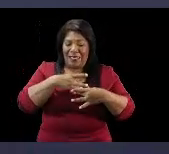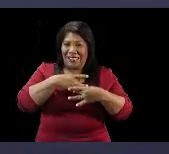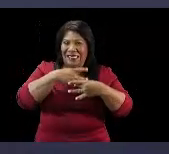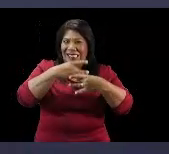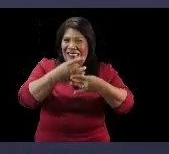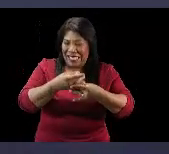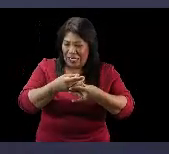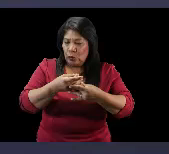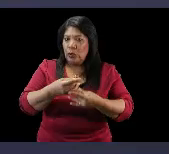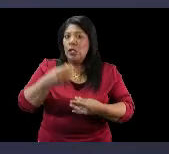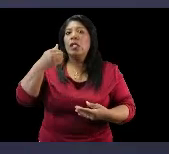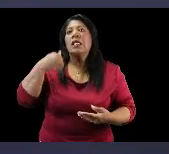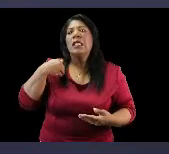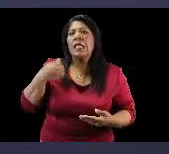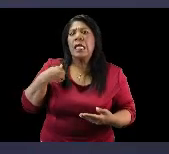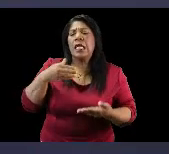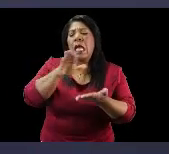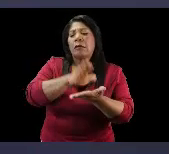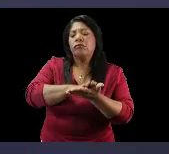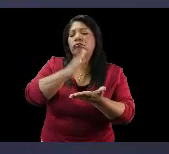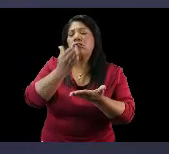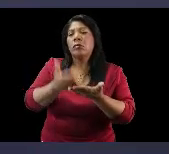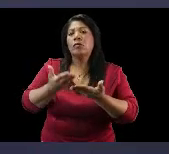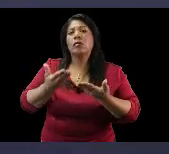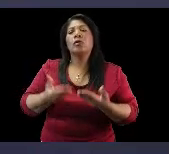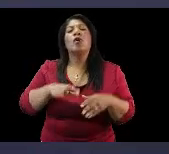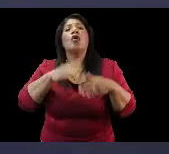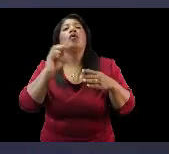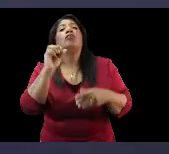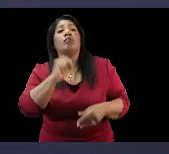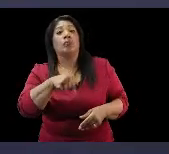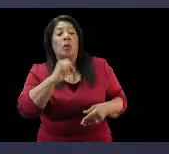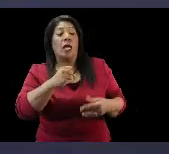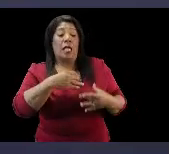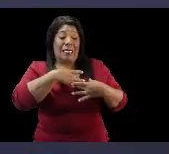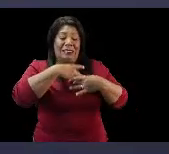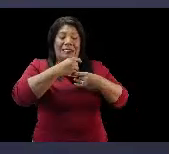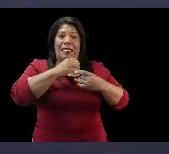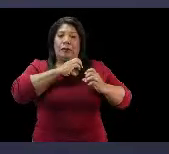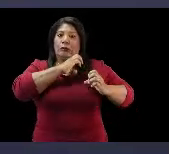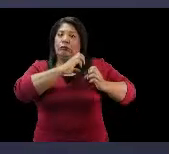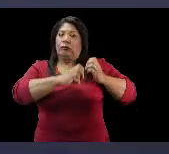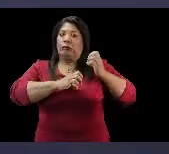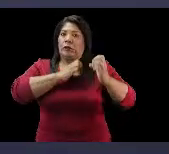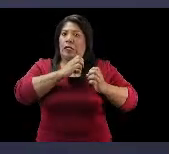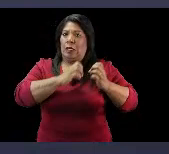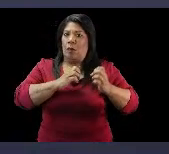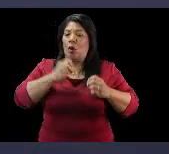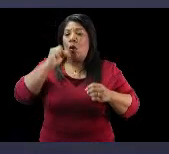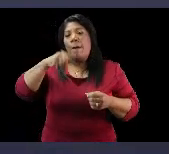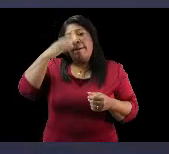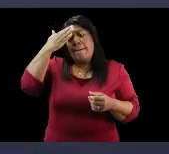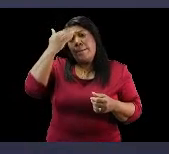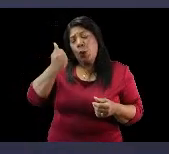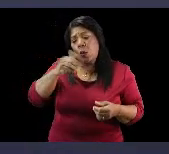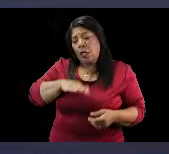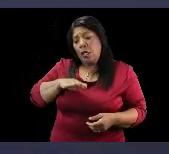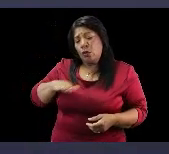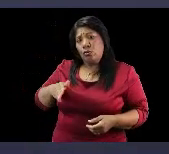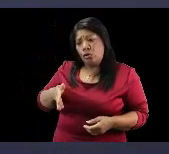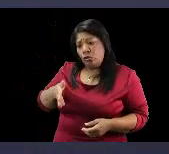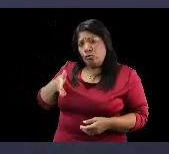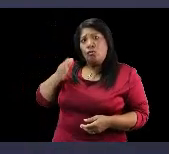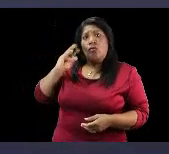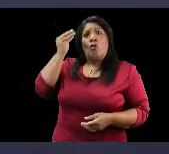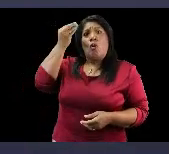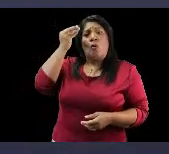esta traducción o interpretación en lengua de señas le permita a la persona sorda cuidar su salud emocional, desarrollarse y comprender